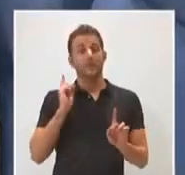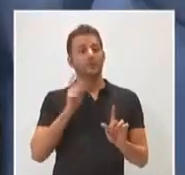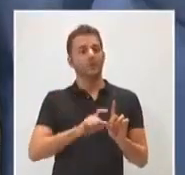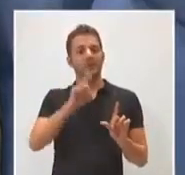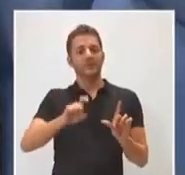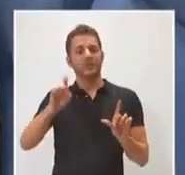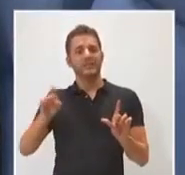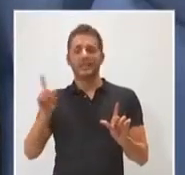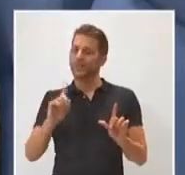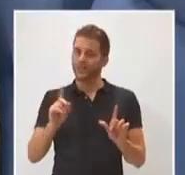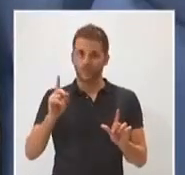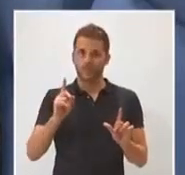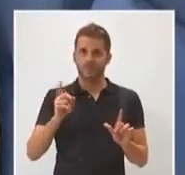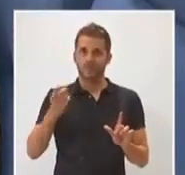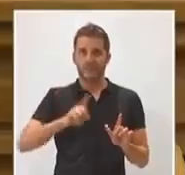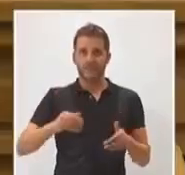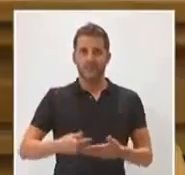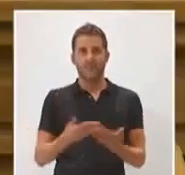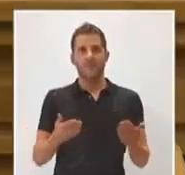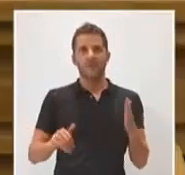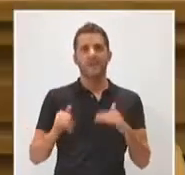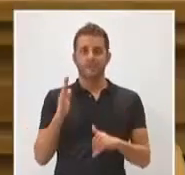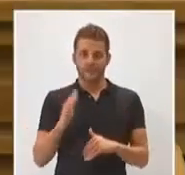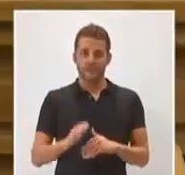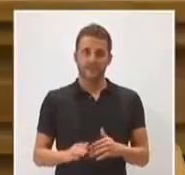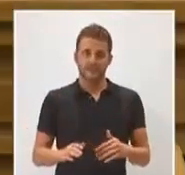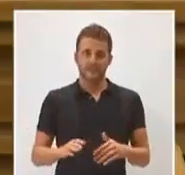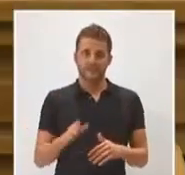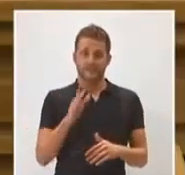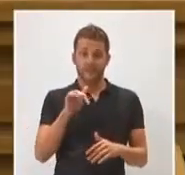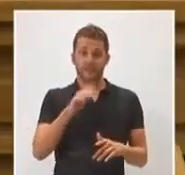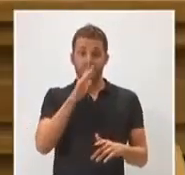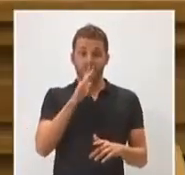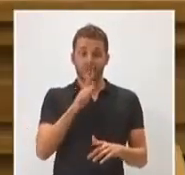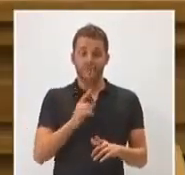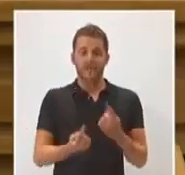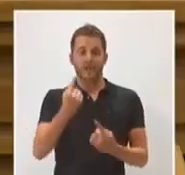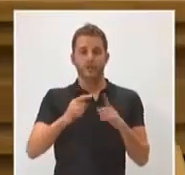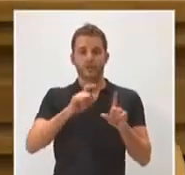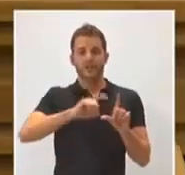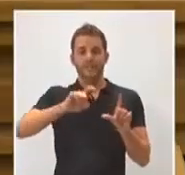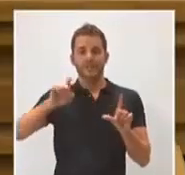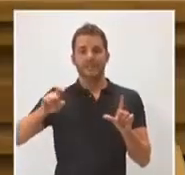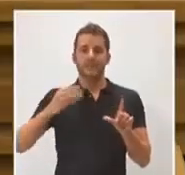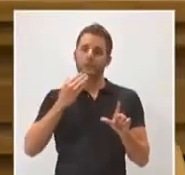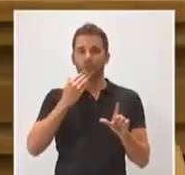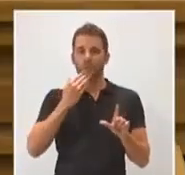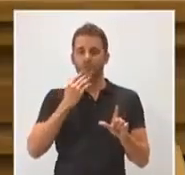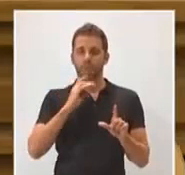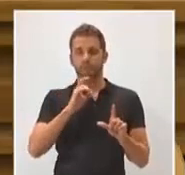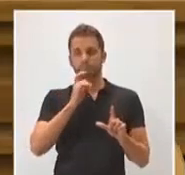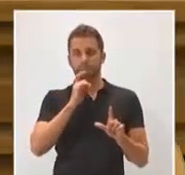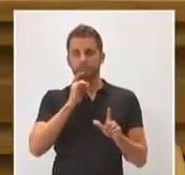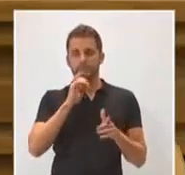de algunos indicadores que son un poquito economicista así como economistas quiero decir en a la hora de entregar los informes me refiero